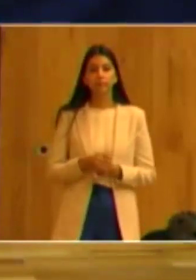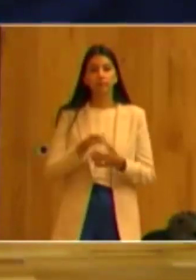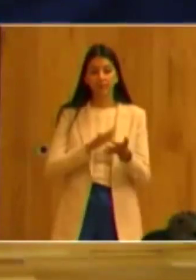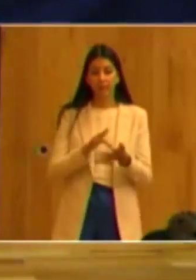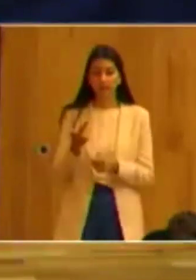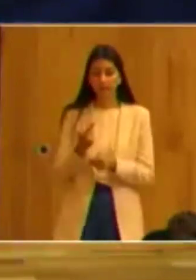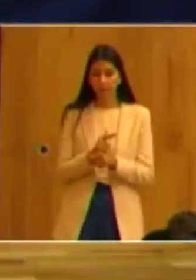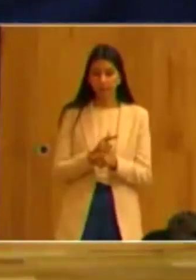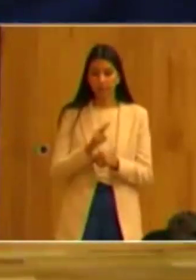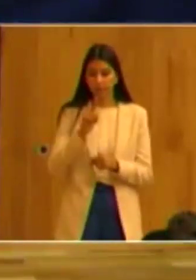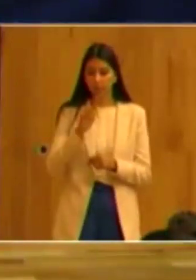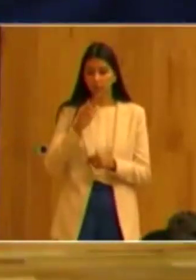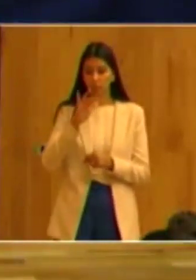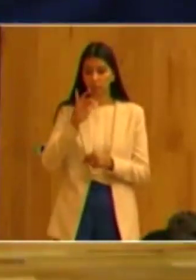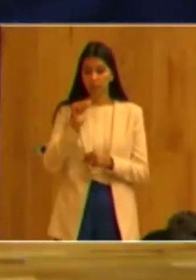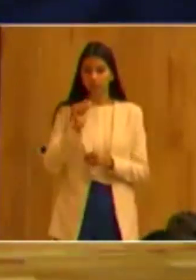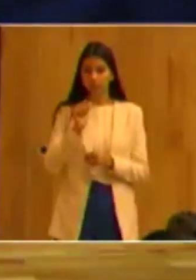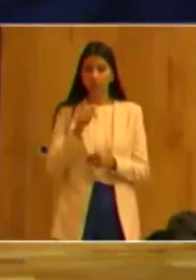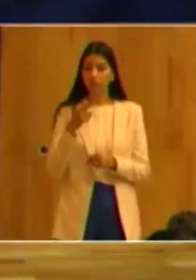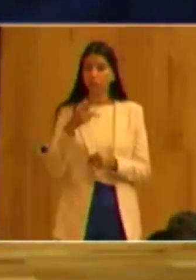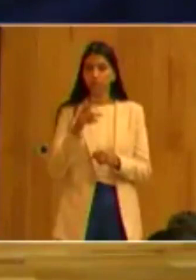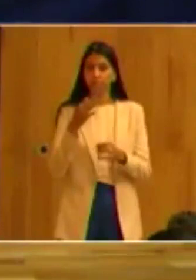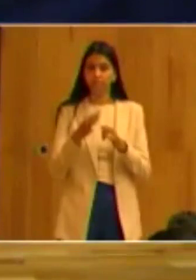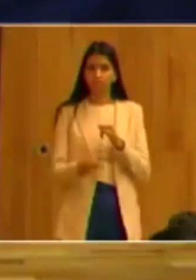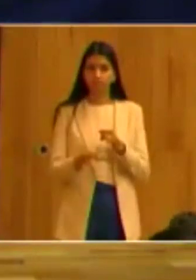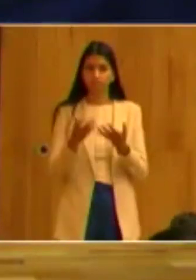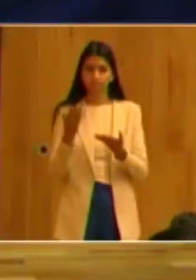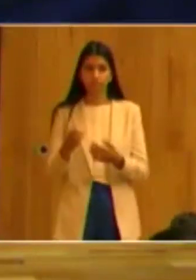Gracias, licenciada Lucía. Su cierre, adelante.